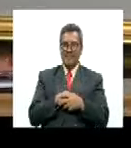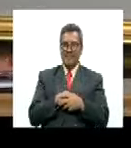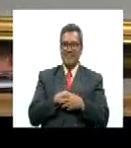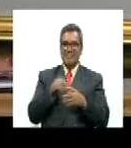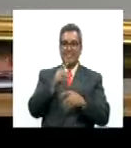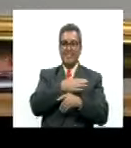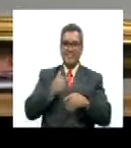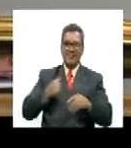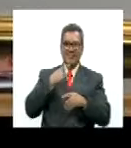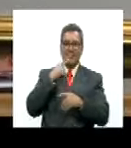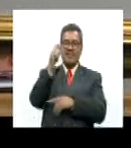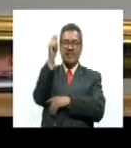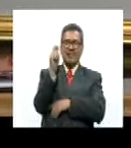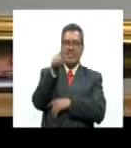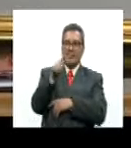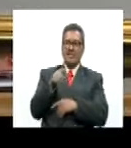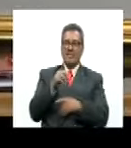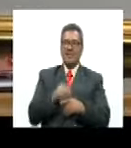querido diputado.